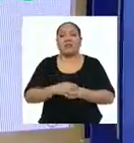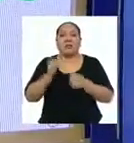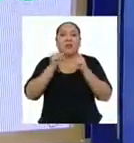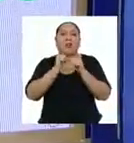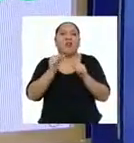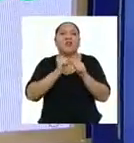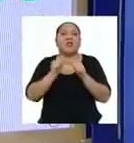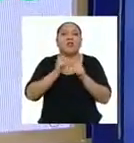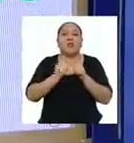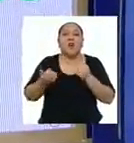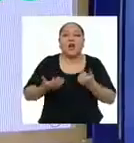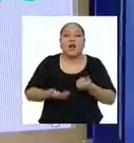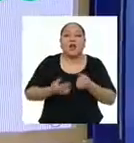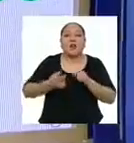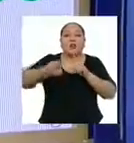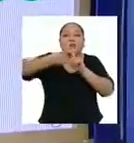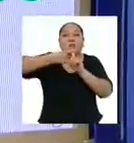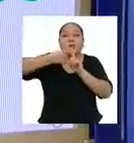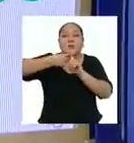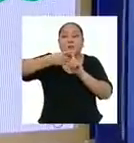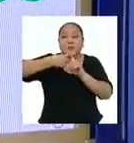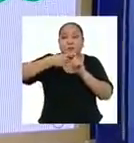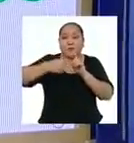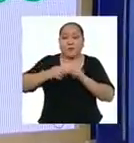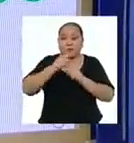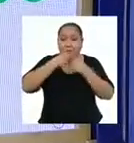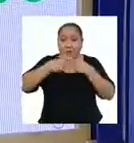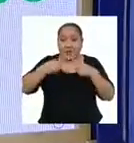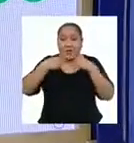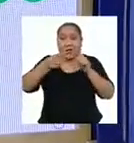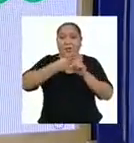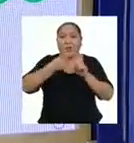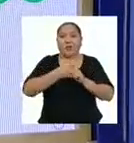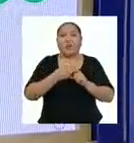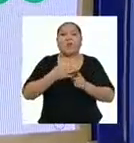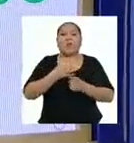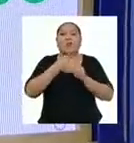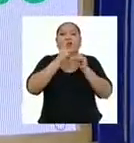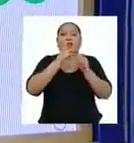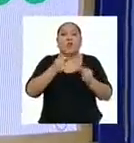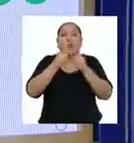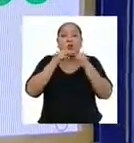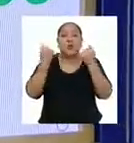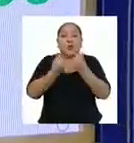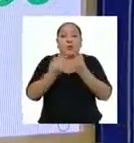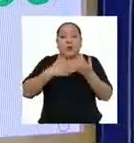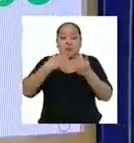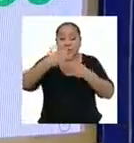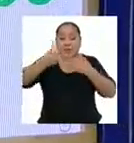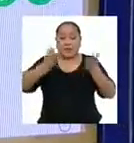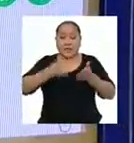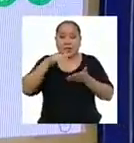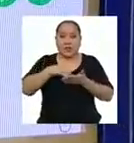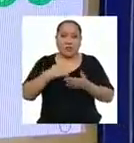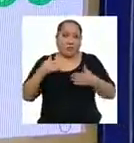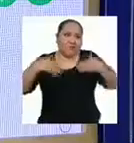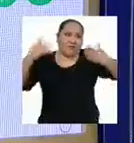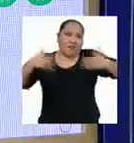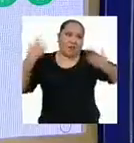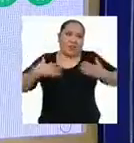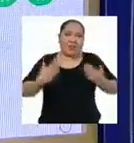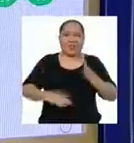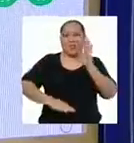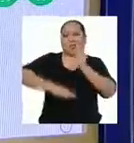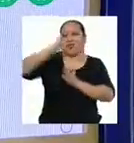Continúan los mensajes positivos en el grupo de WhatsApp de mi salón. Estoy feliz de que hayamos podido superar un problema de hace